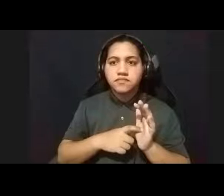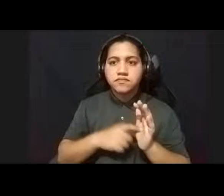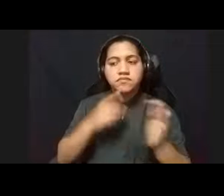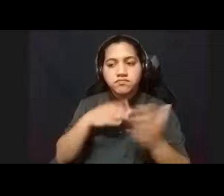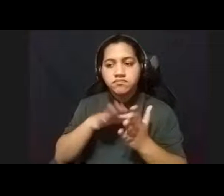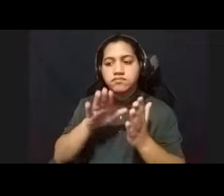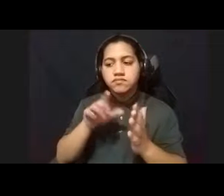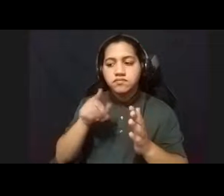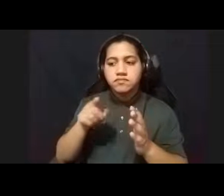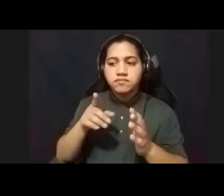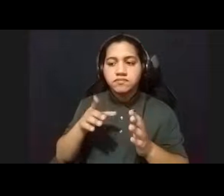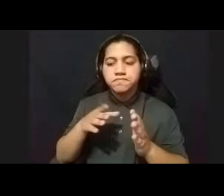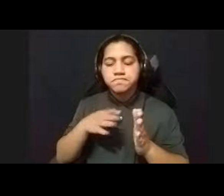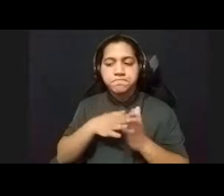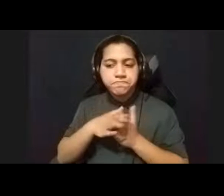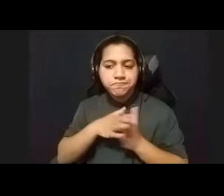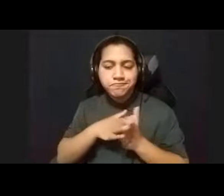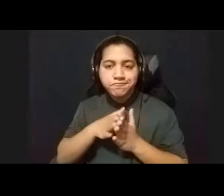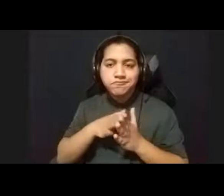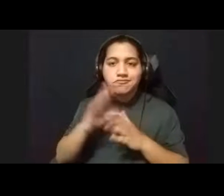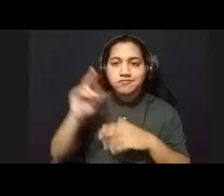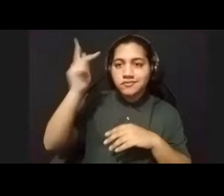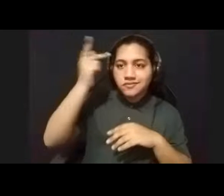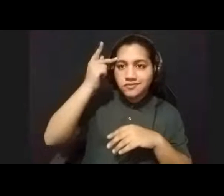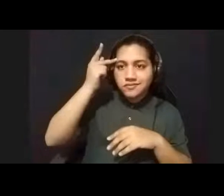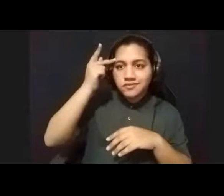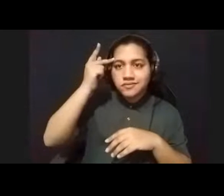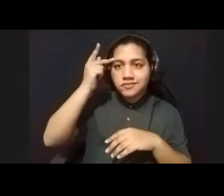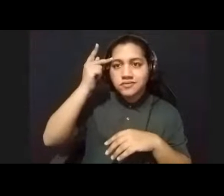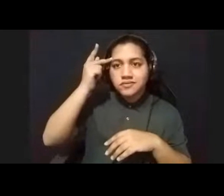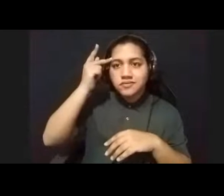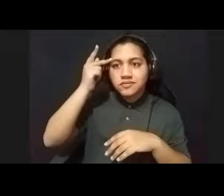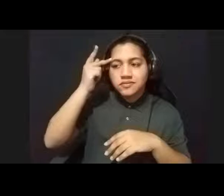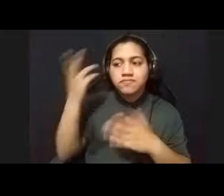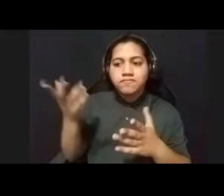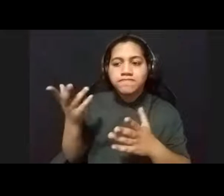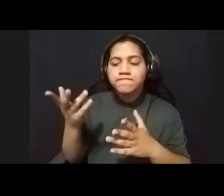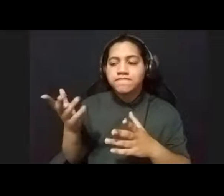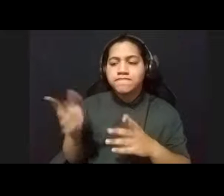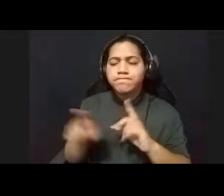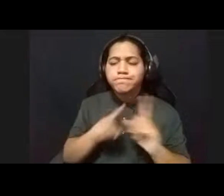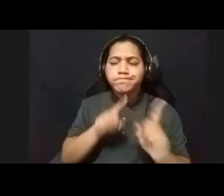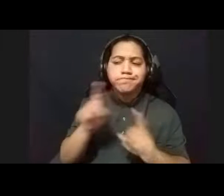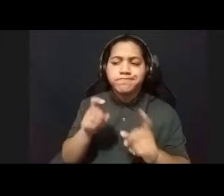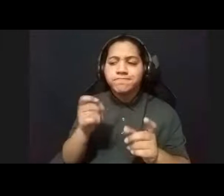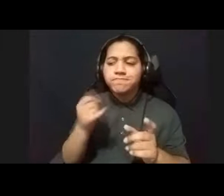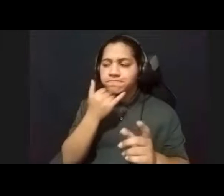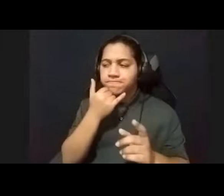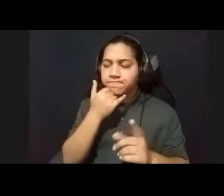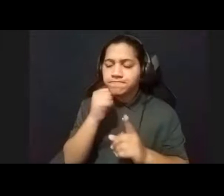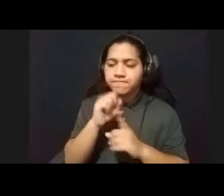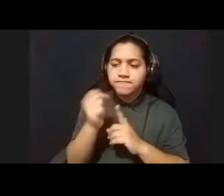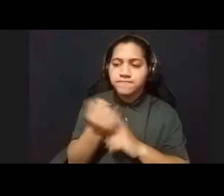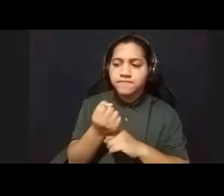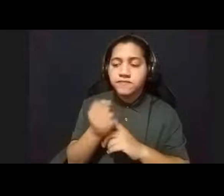sumamente interesante, política, una versión que cuestiona la situación económica, que habla de la